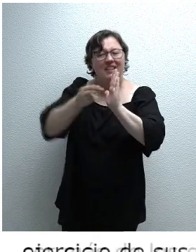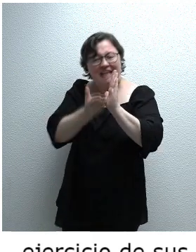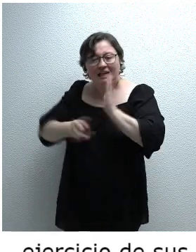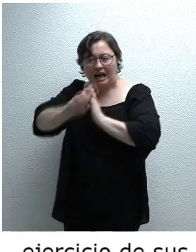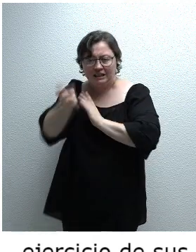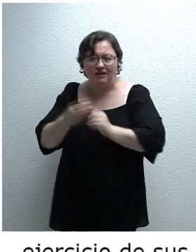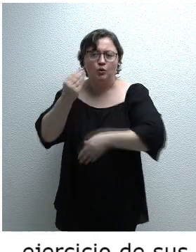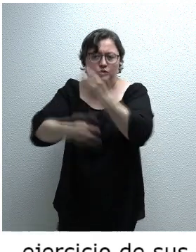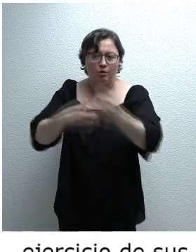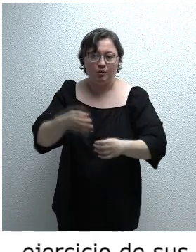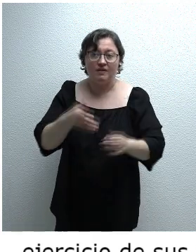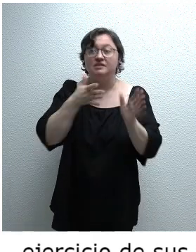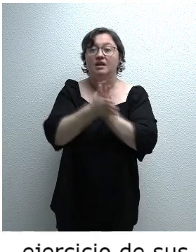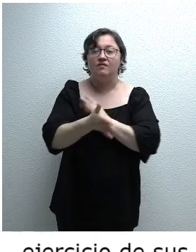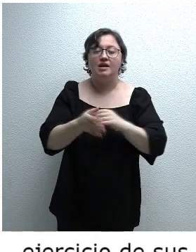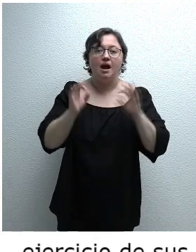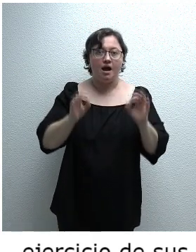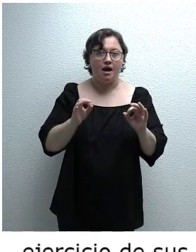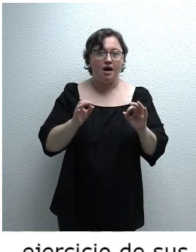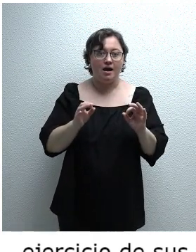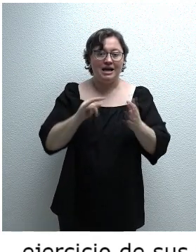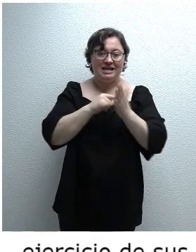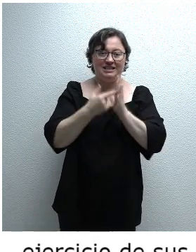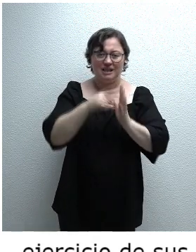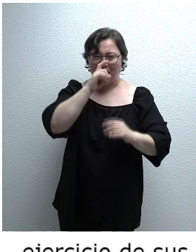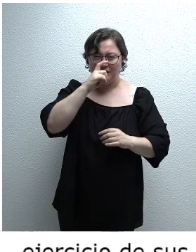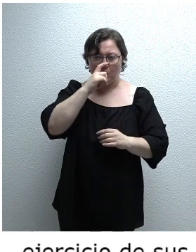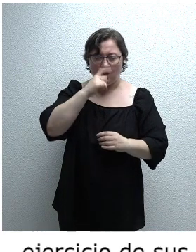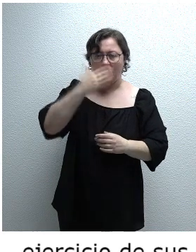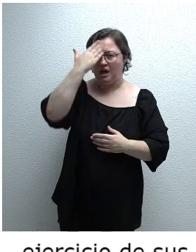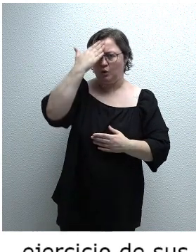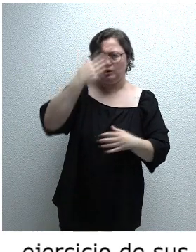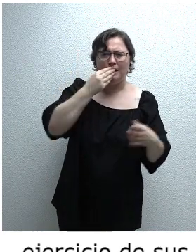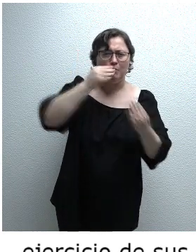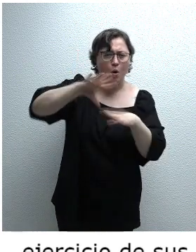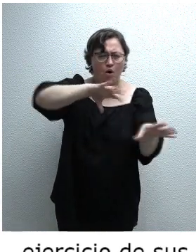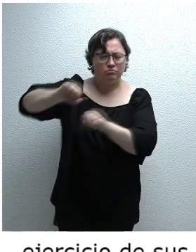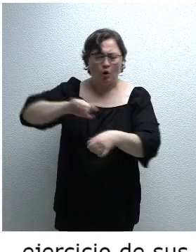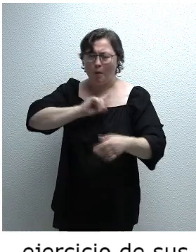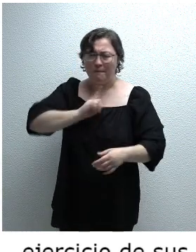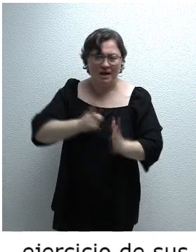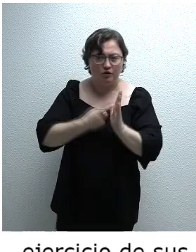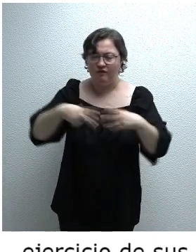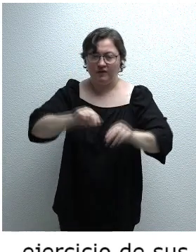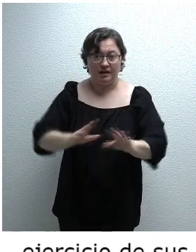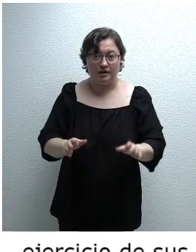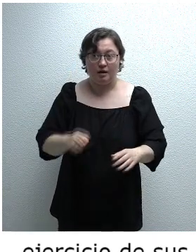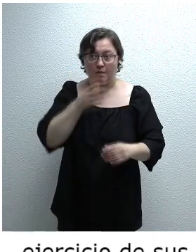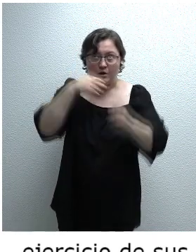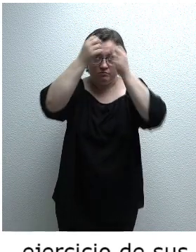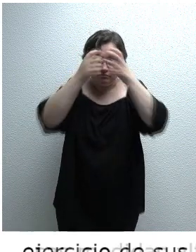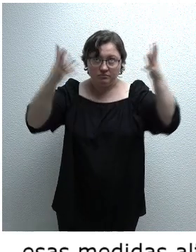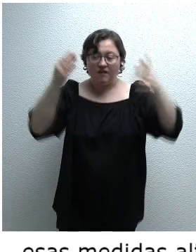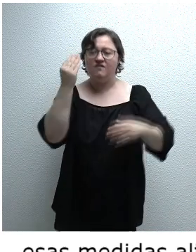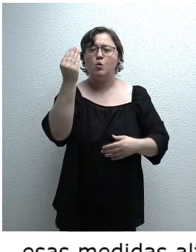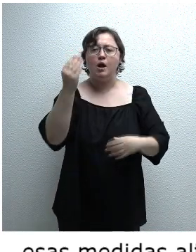posible que no se tenga que mantener ese sistema de sustitución en su caso. Porque claro, enseguida estamos pensando en esa